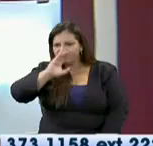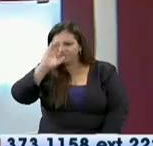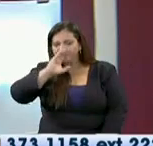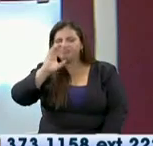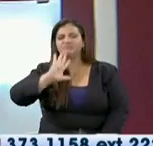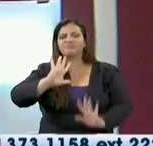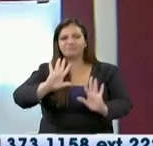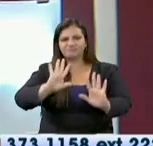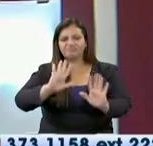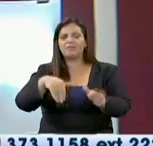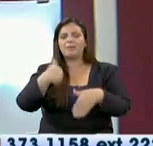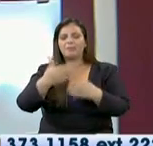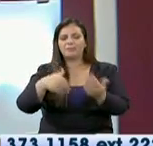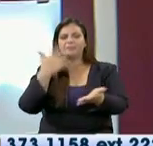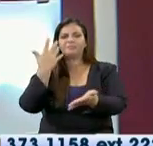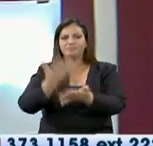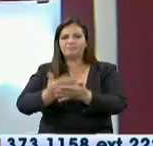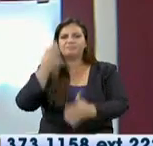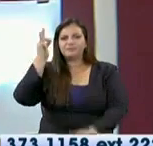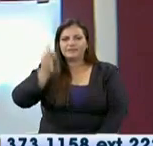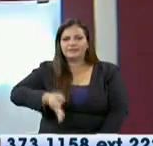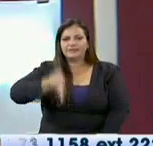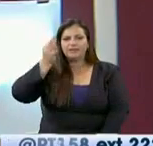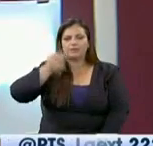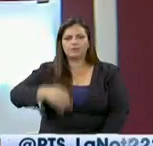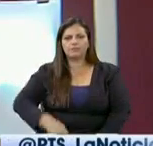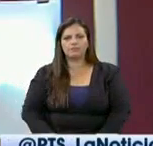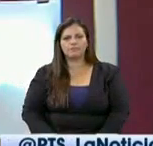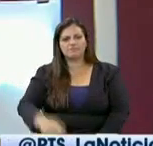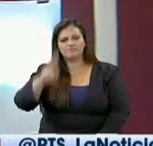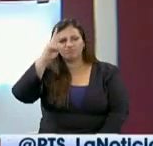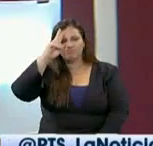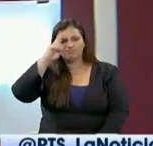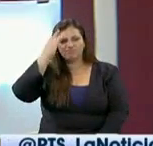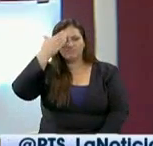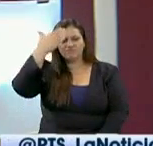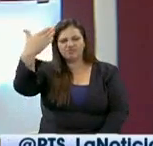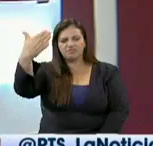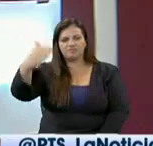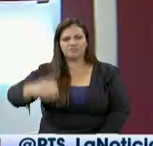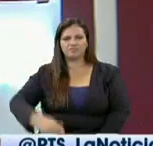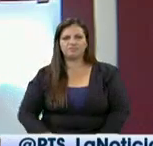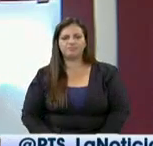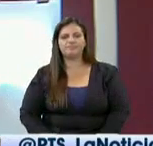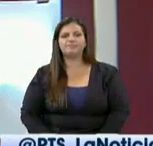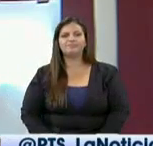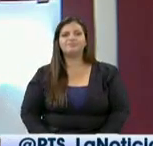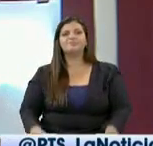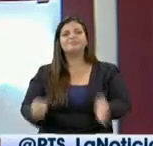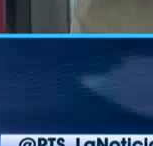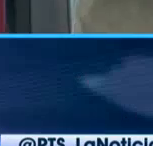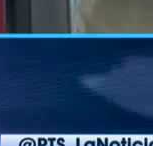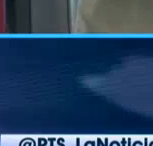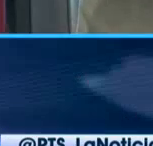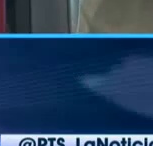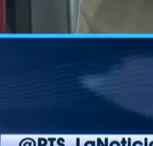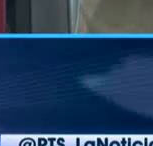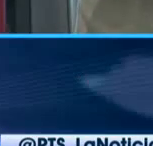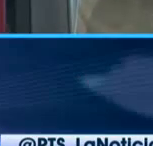fácil, a vivir del sacrificio de otros, miserables. Vámonos con Jorge Salazar para ver qué nos tiene este momento.